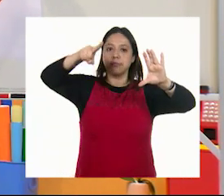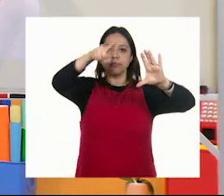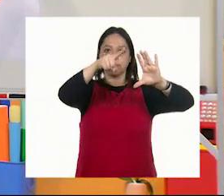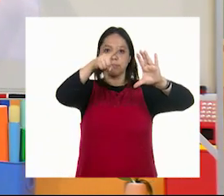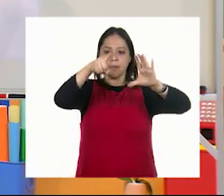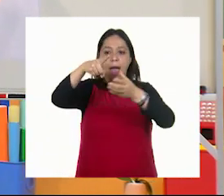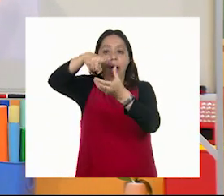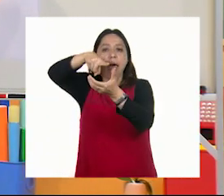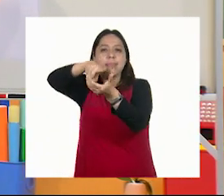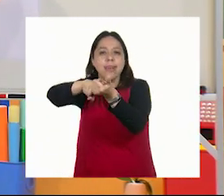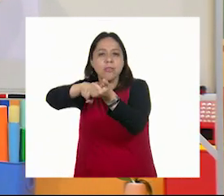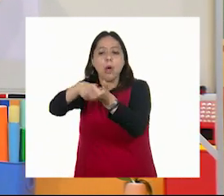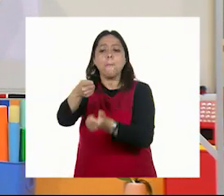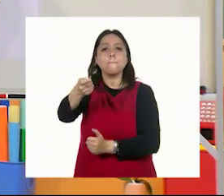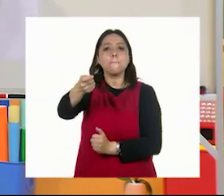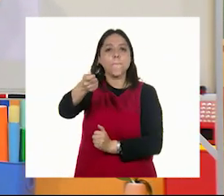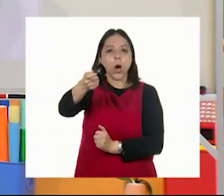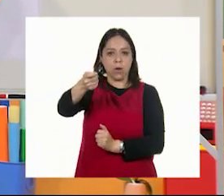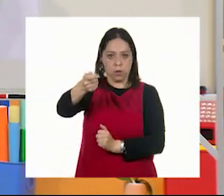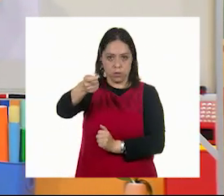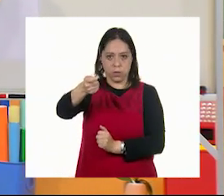Pocos, ¿verdad? Pocos. Muy bien.